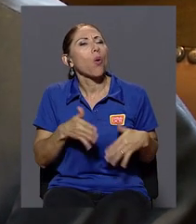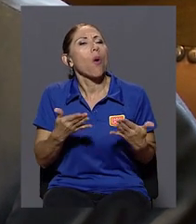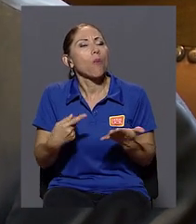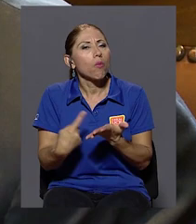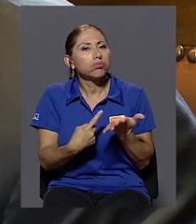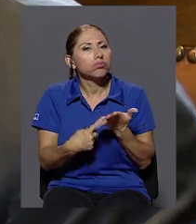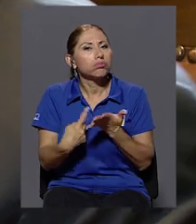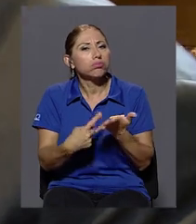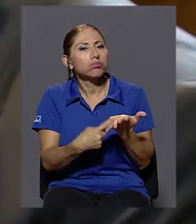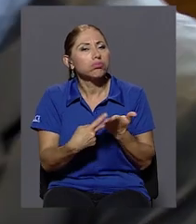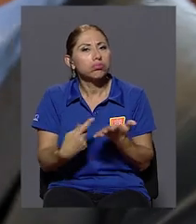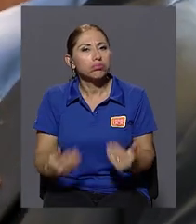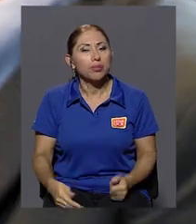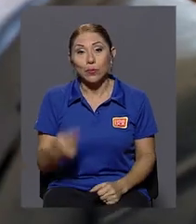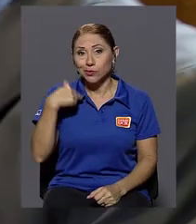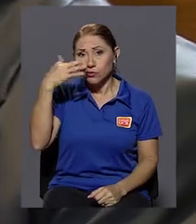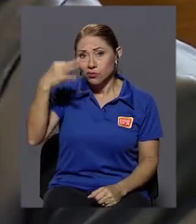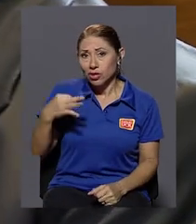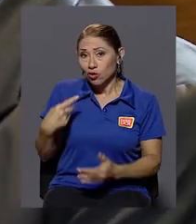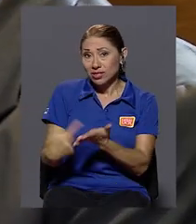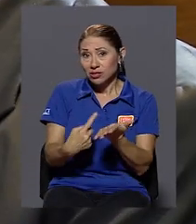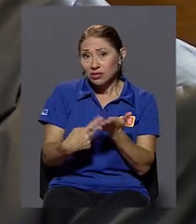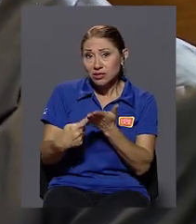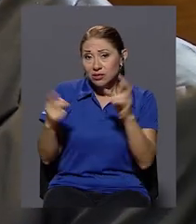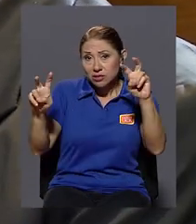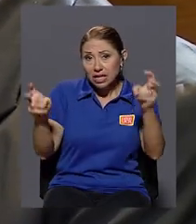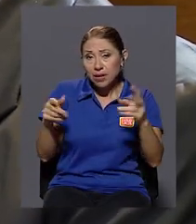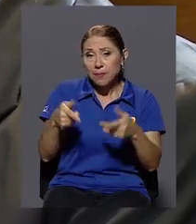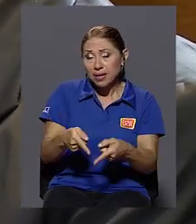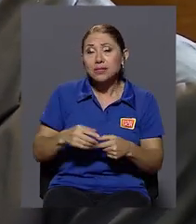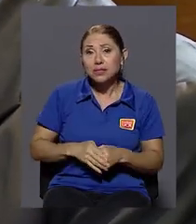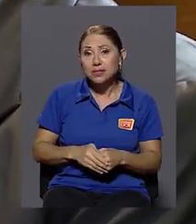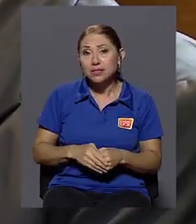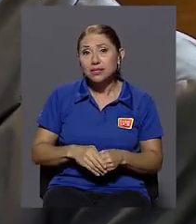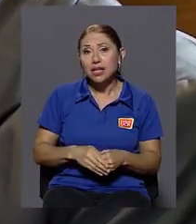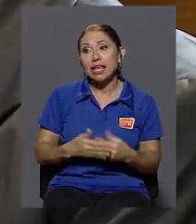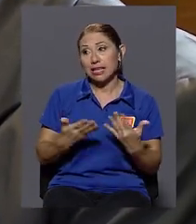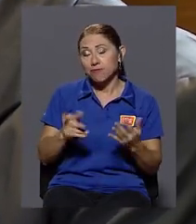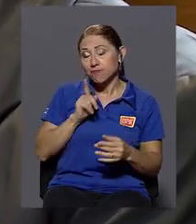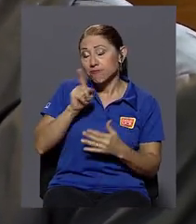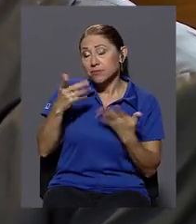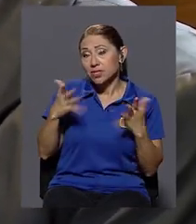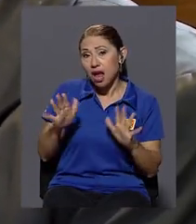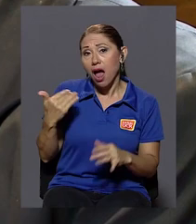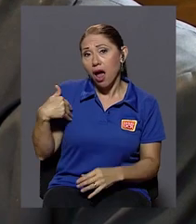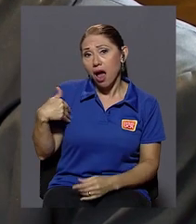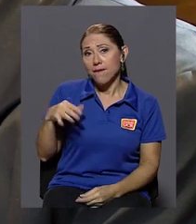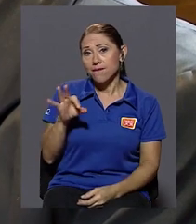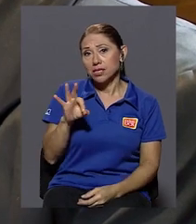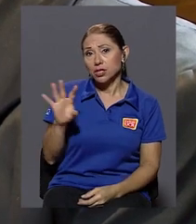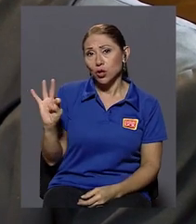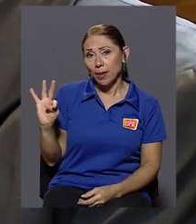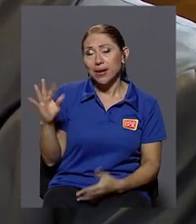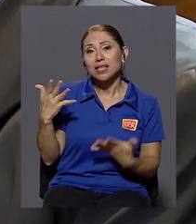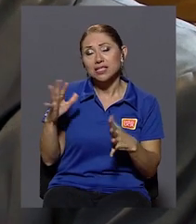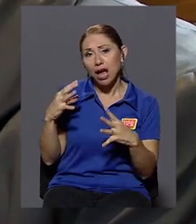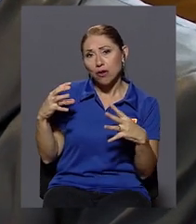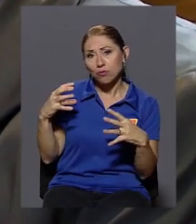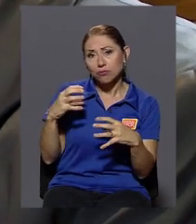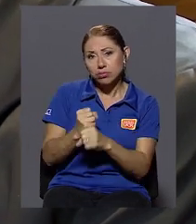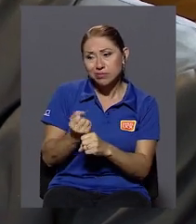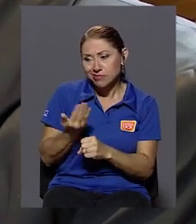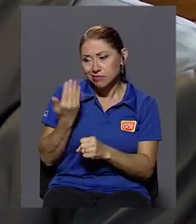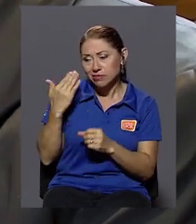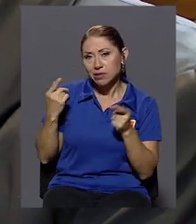sobre estos temas fundamentales? Bueno, yo creo que estos temas, sin duda, Francisco Tamariz nos ha hecho un